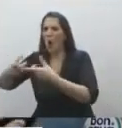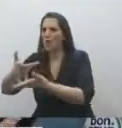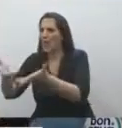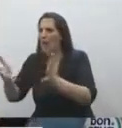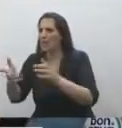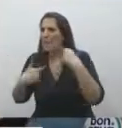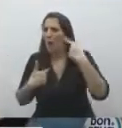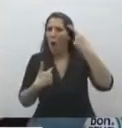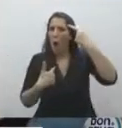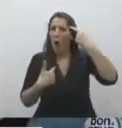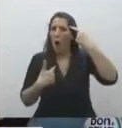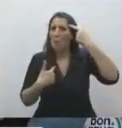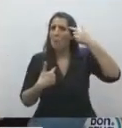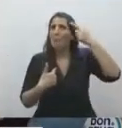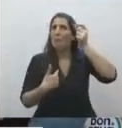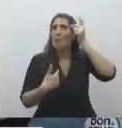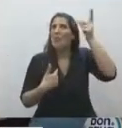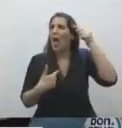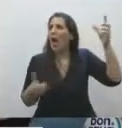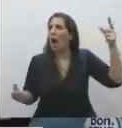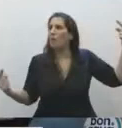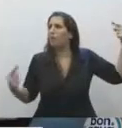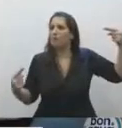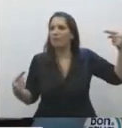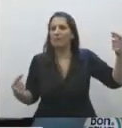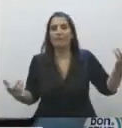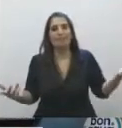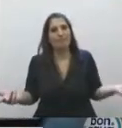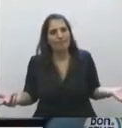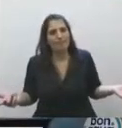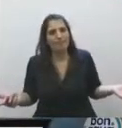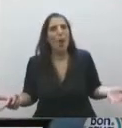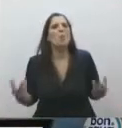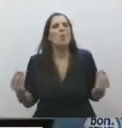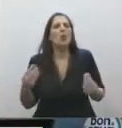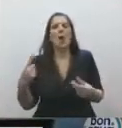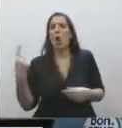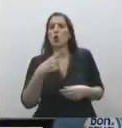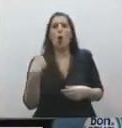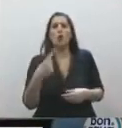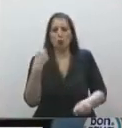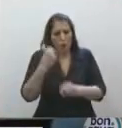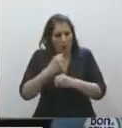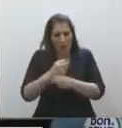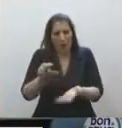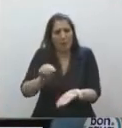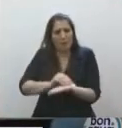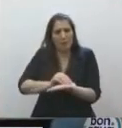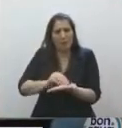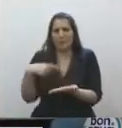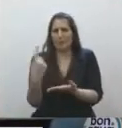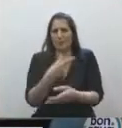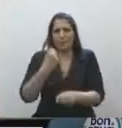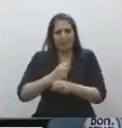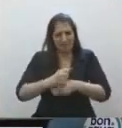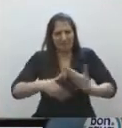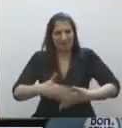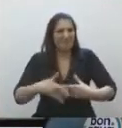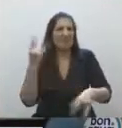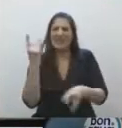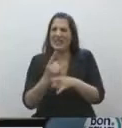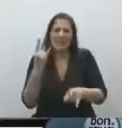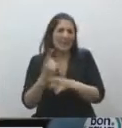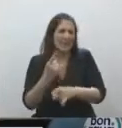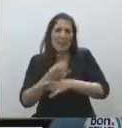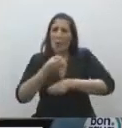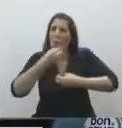eso tenemos que dejar un poquito la fiaca al lado, y la fiaca a un lado, digamos, y